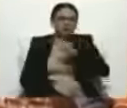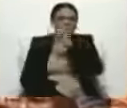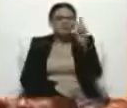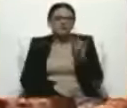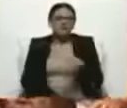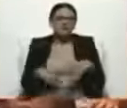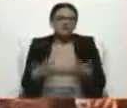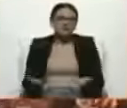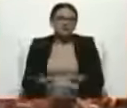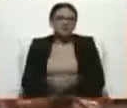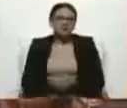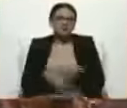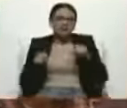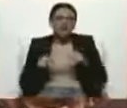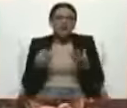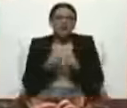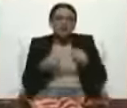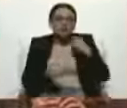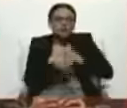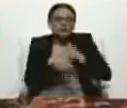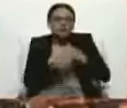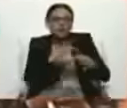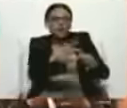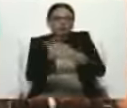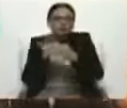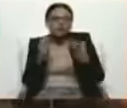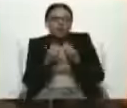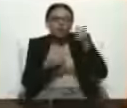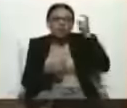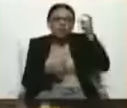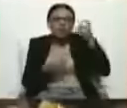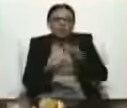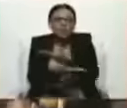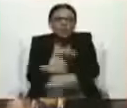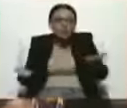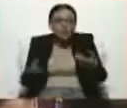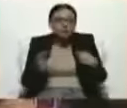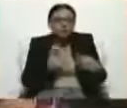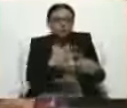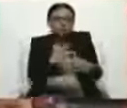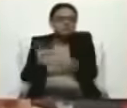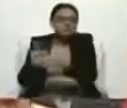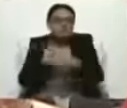con el pueblo y con el gobierno. Eso no lo digo yo nada más.